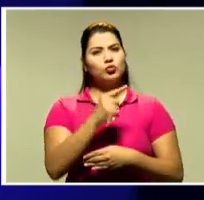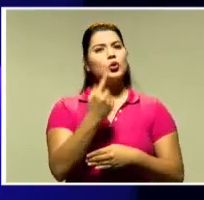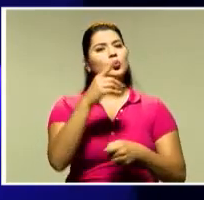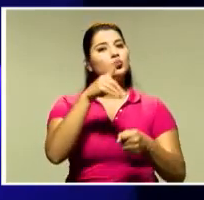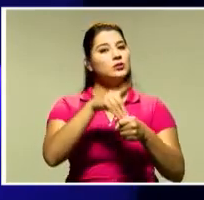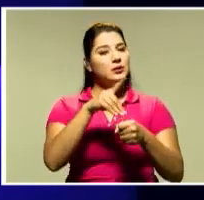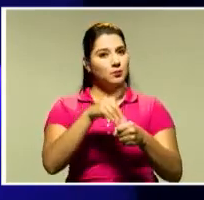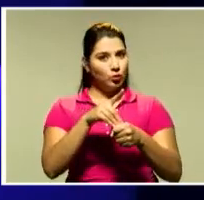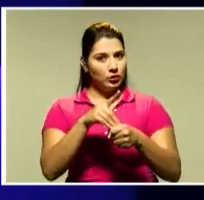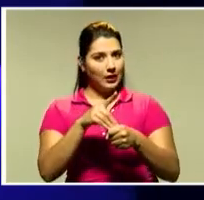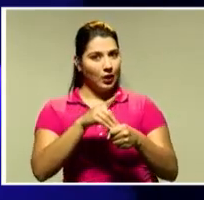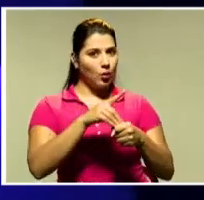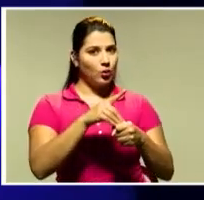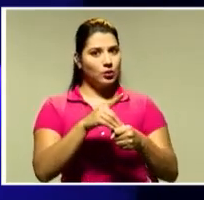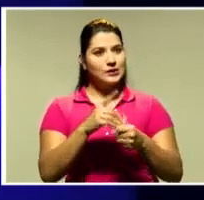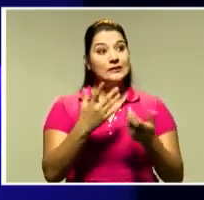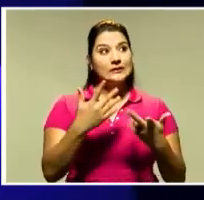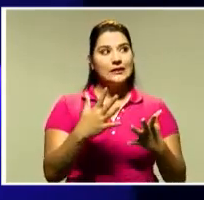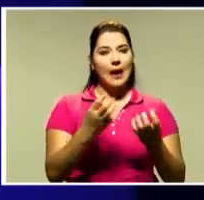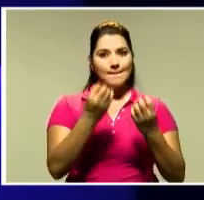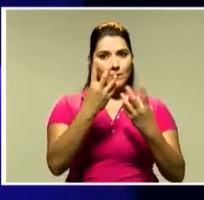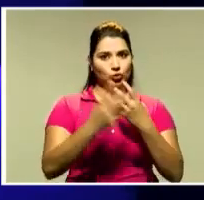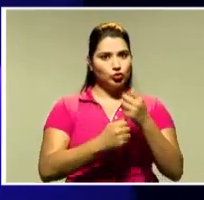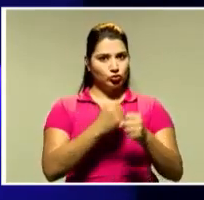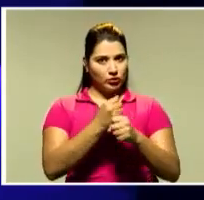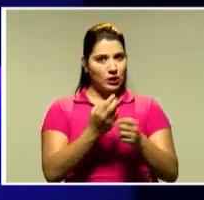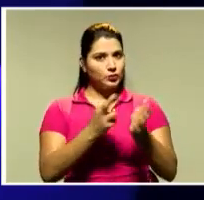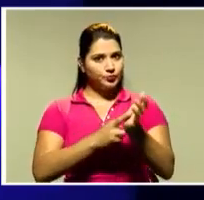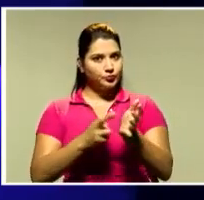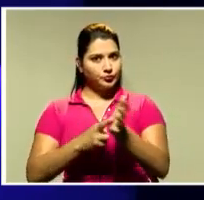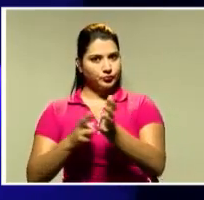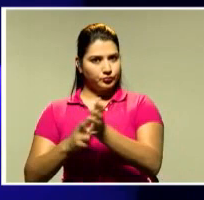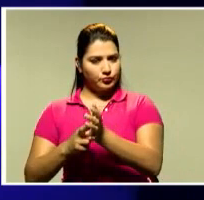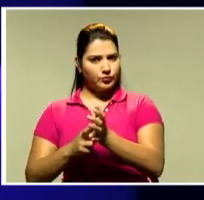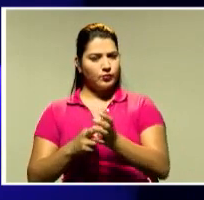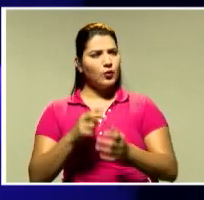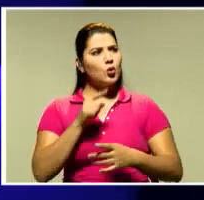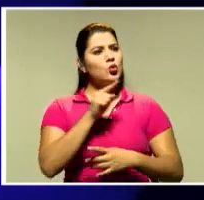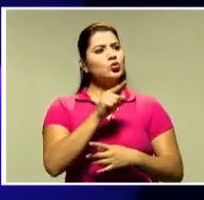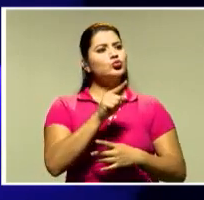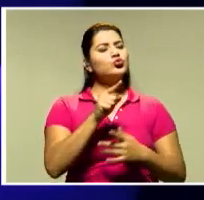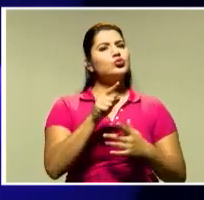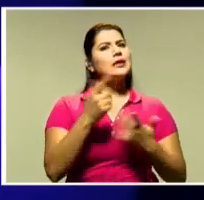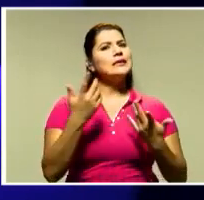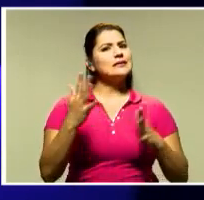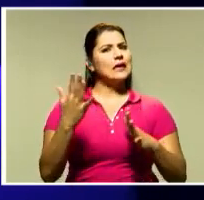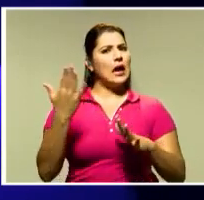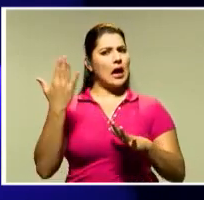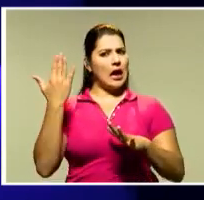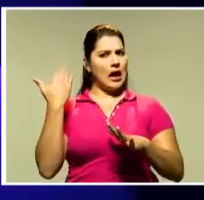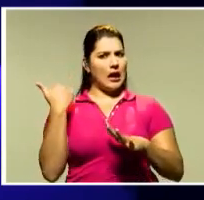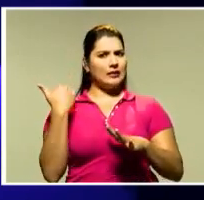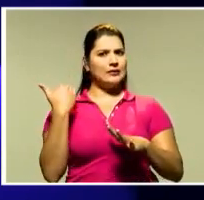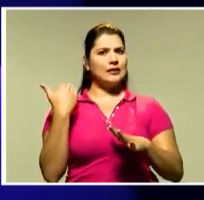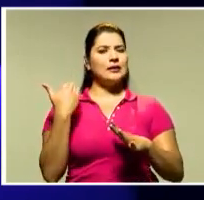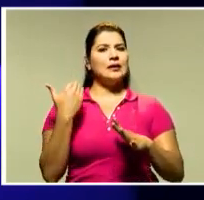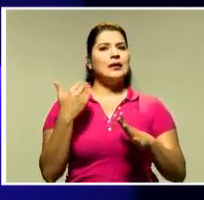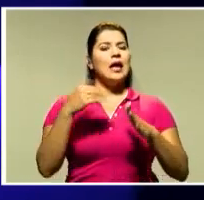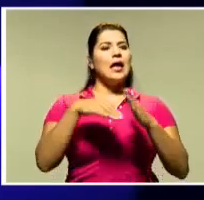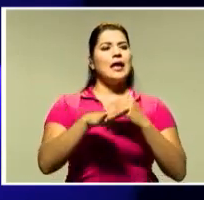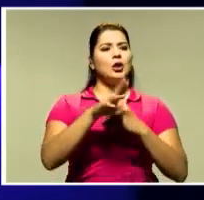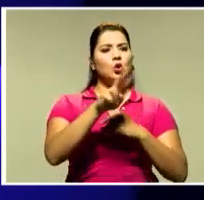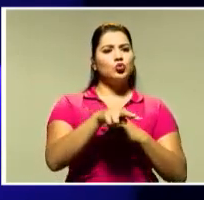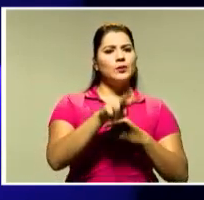diputado reincidente. Sí. Ya tuvo una curul legislativa en el periodo 2002-2006.